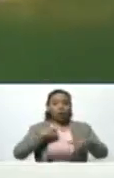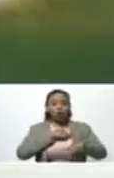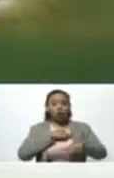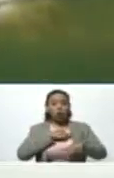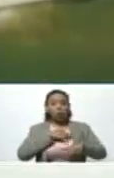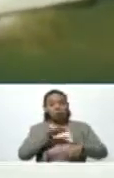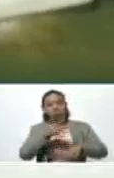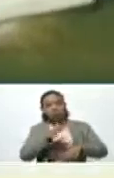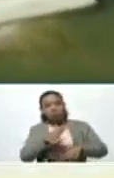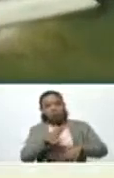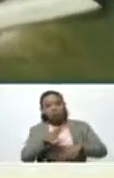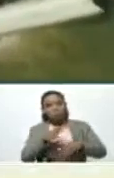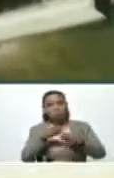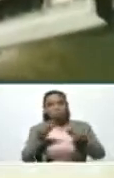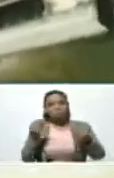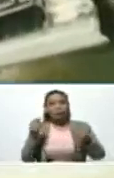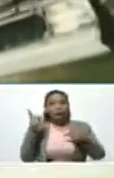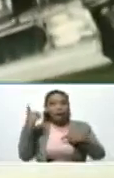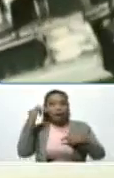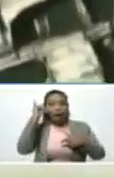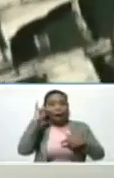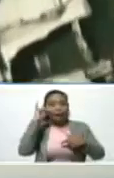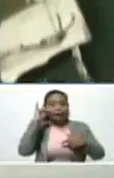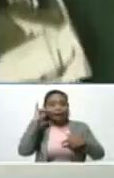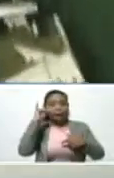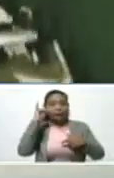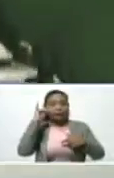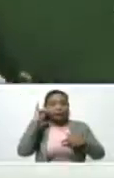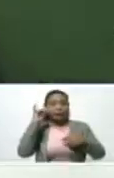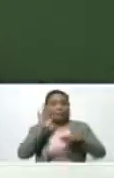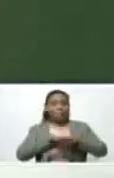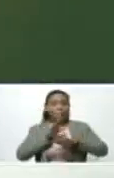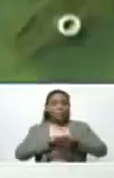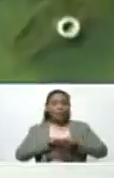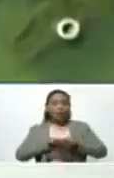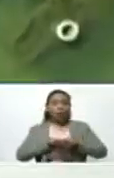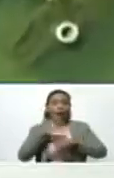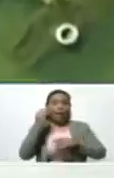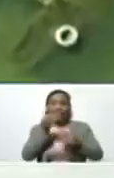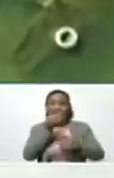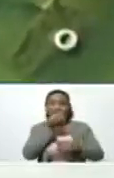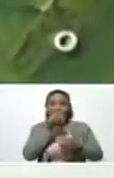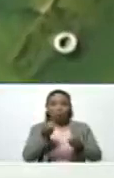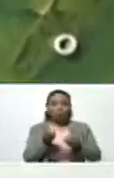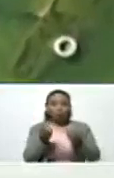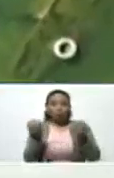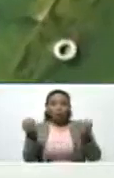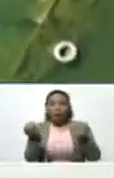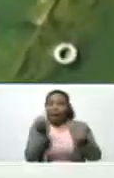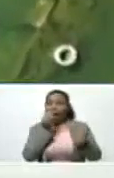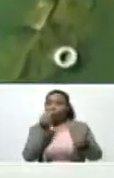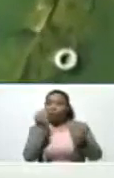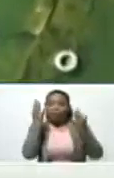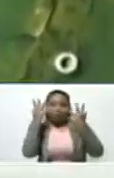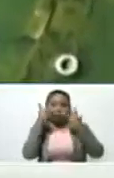aparentemente desérticos, ahí están surgiendo suelo, están surgiendo vegetación para alimentación de los